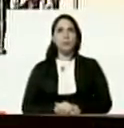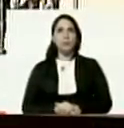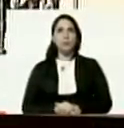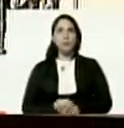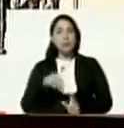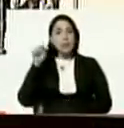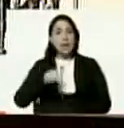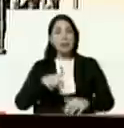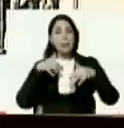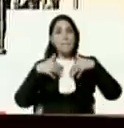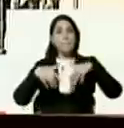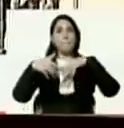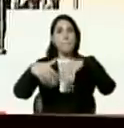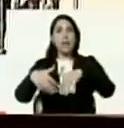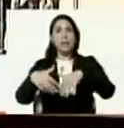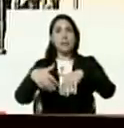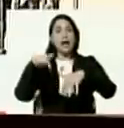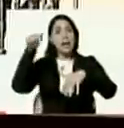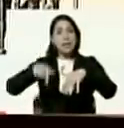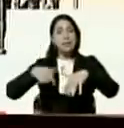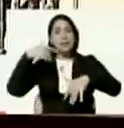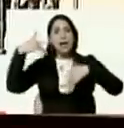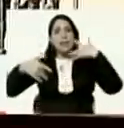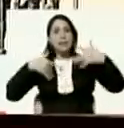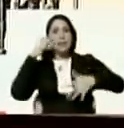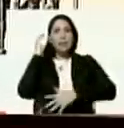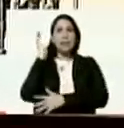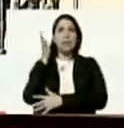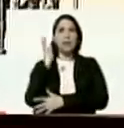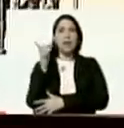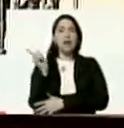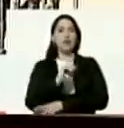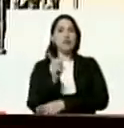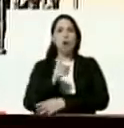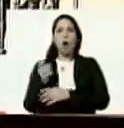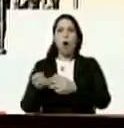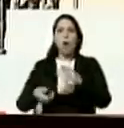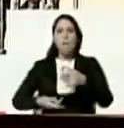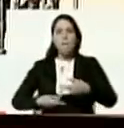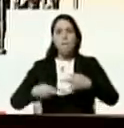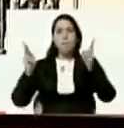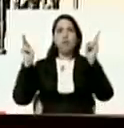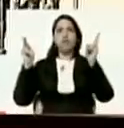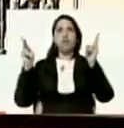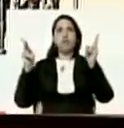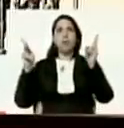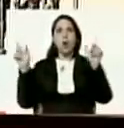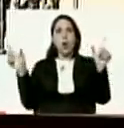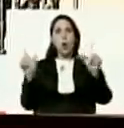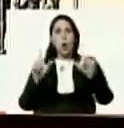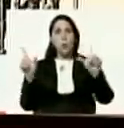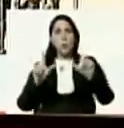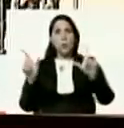esta marcha y este acto no lo van a sacar los medios internacionales.